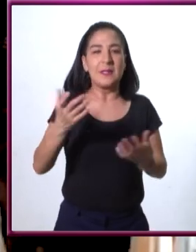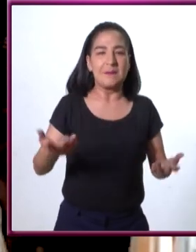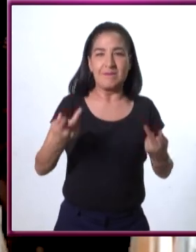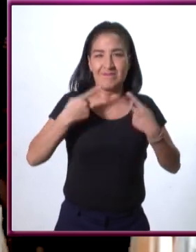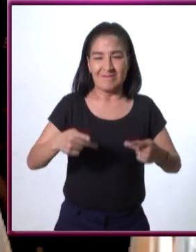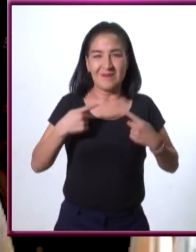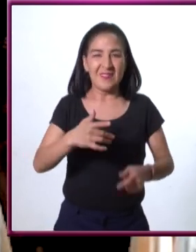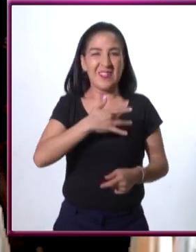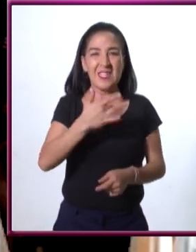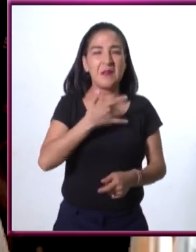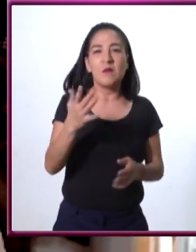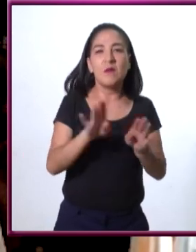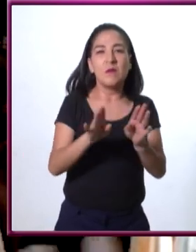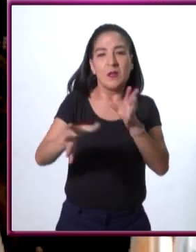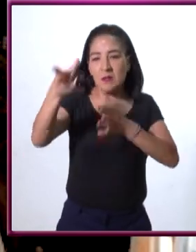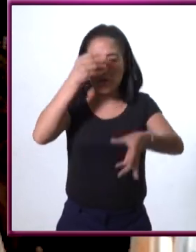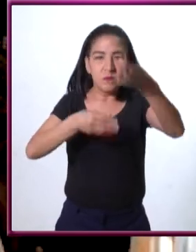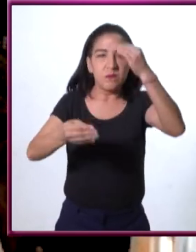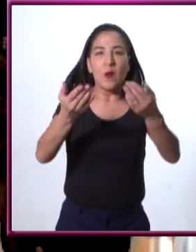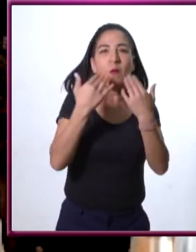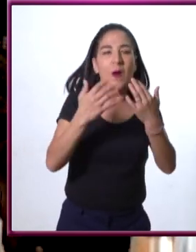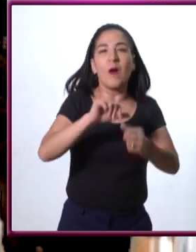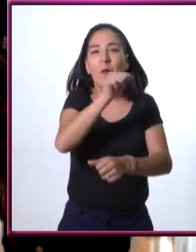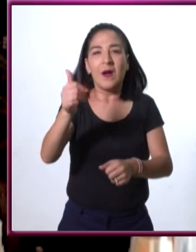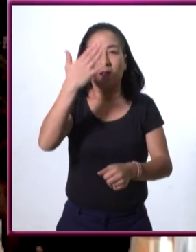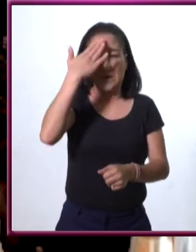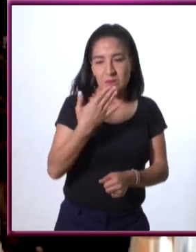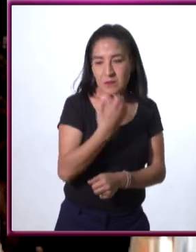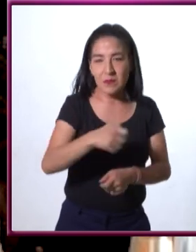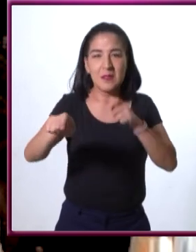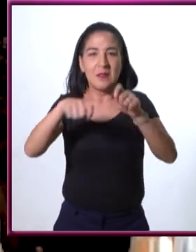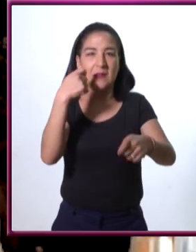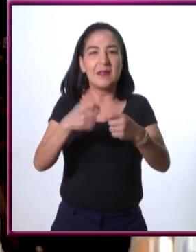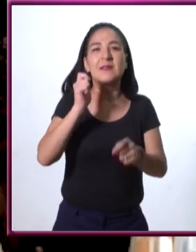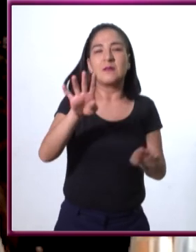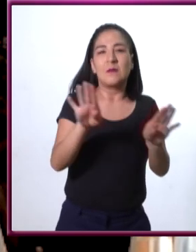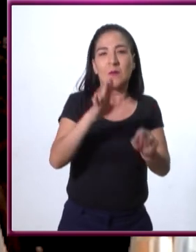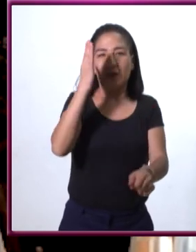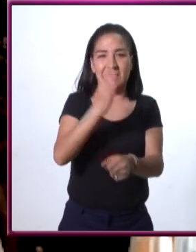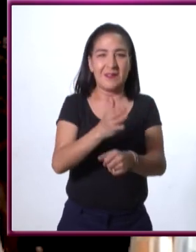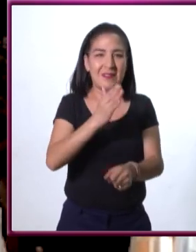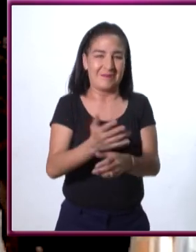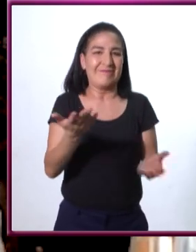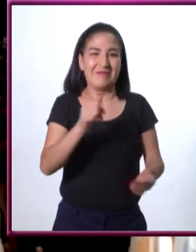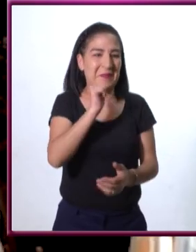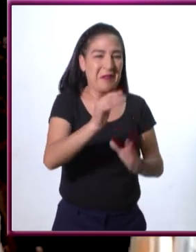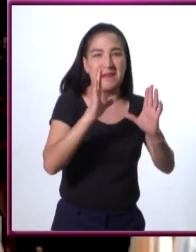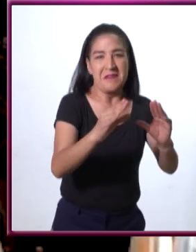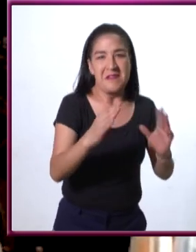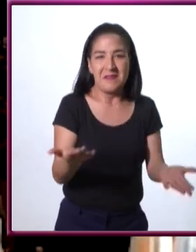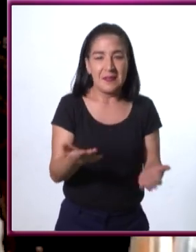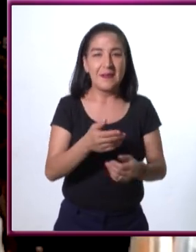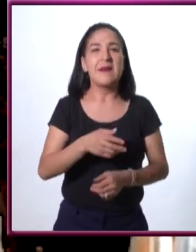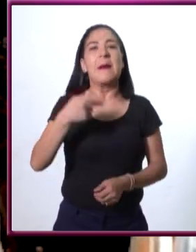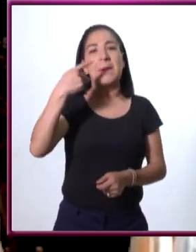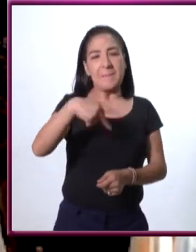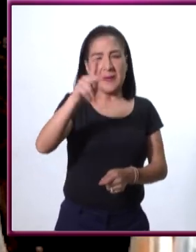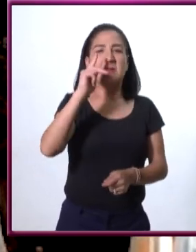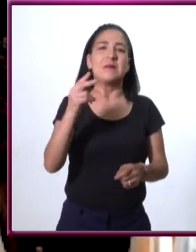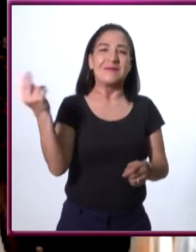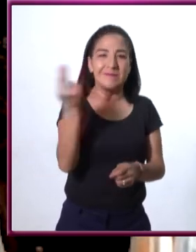alguna manera no aprenden otras habilidades que el castigo por sí mismo no enseña. Sin embargo, creo que